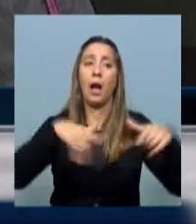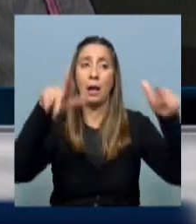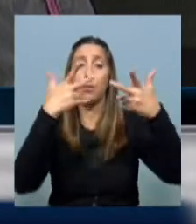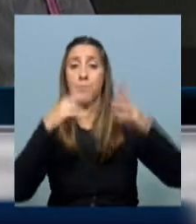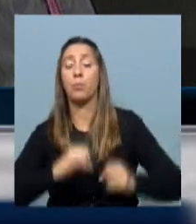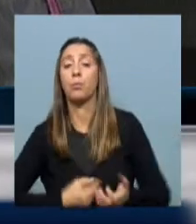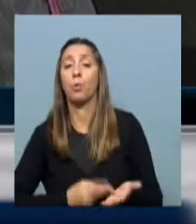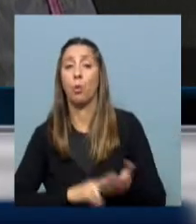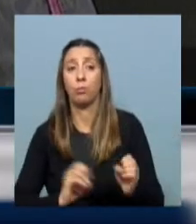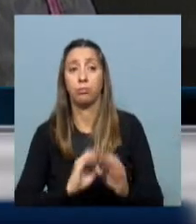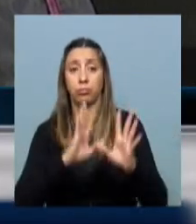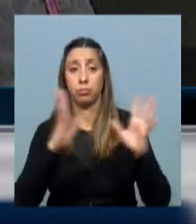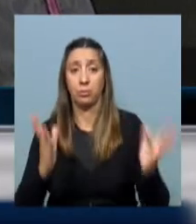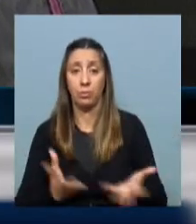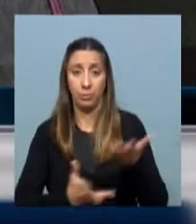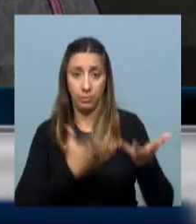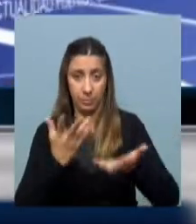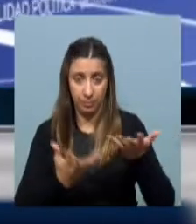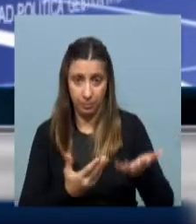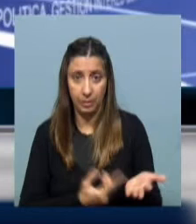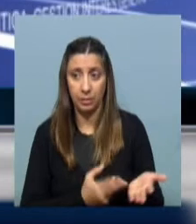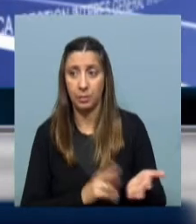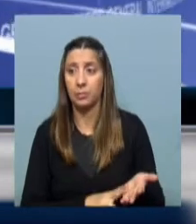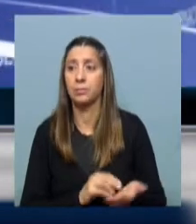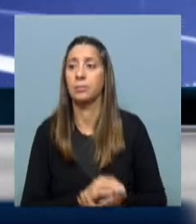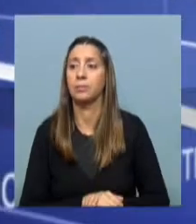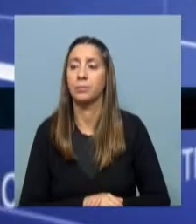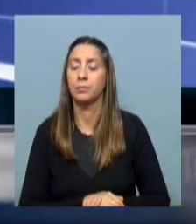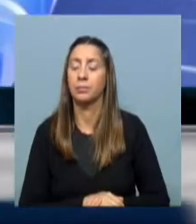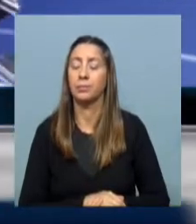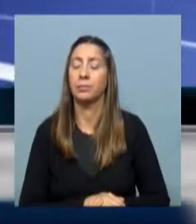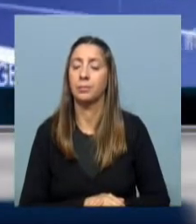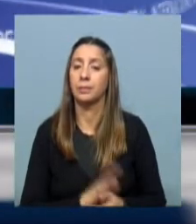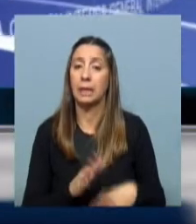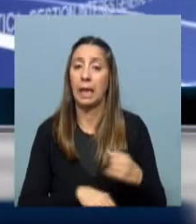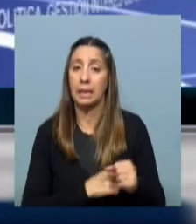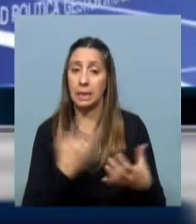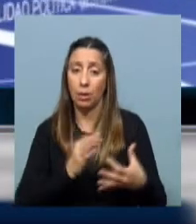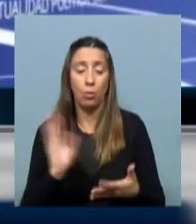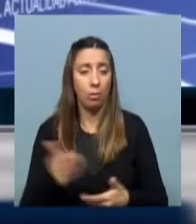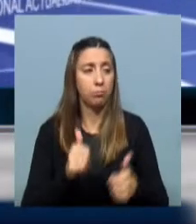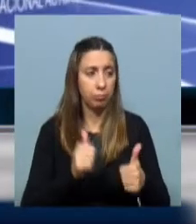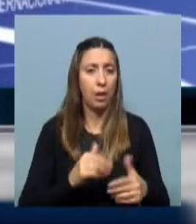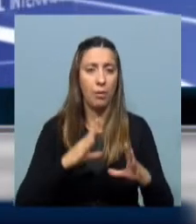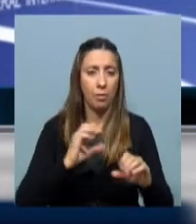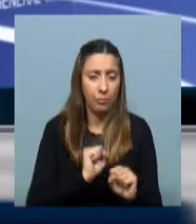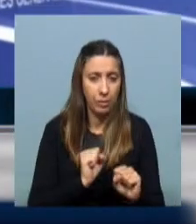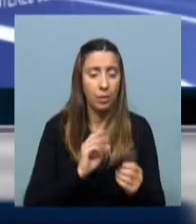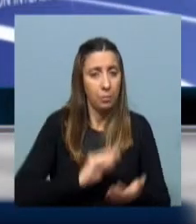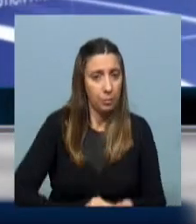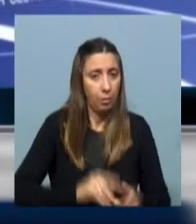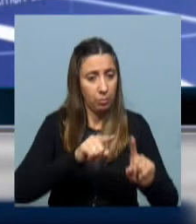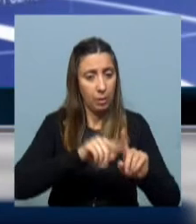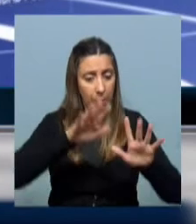puedan desprender pavesas y encender el fuego del otro lado, hasta que no estemos seguros que está todo más frío, la temperatura